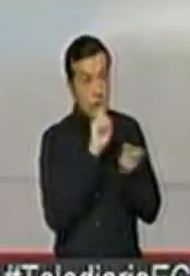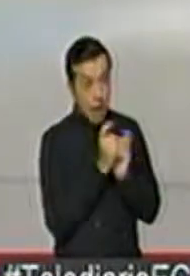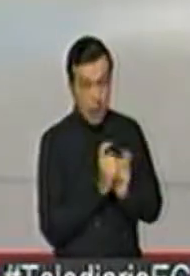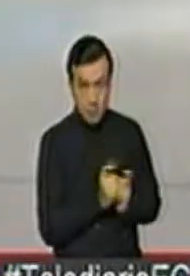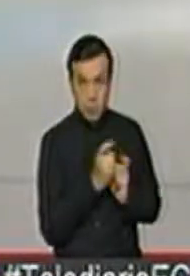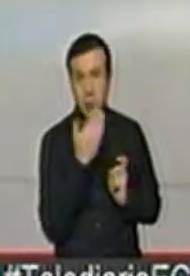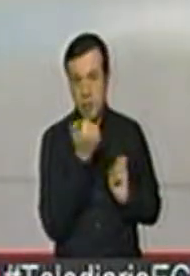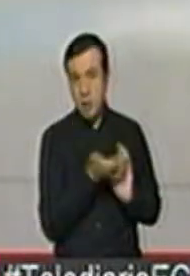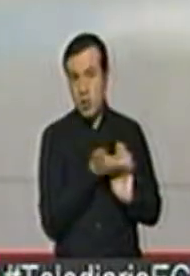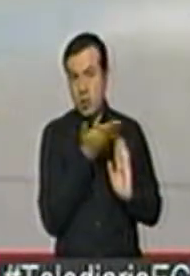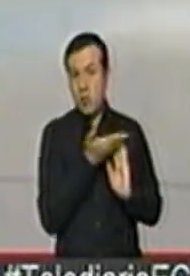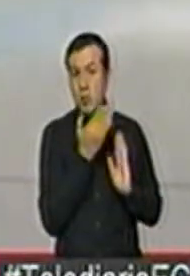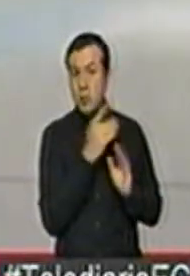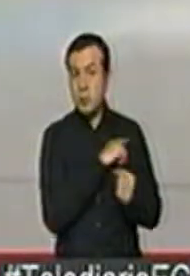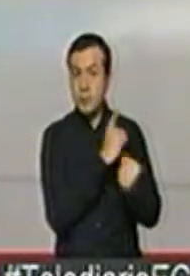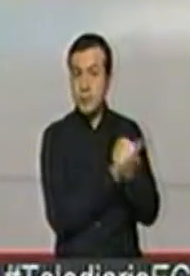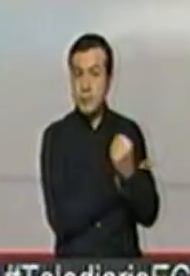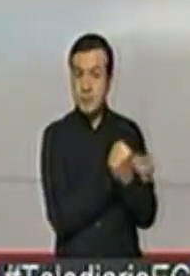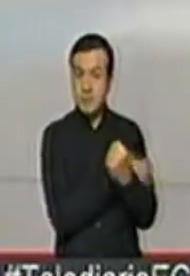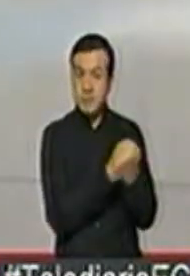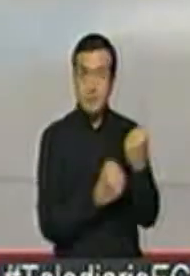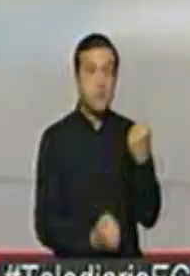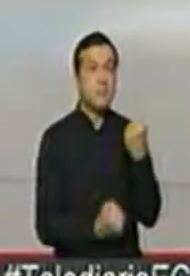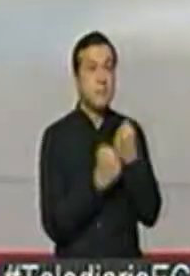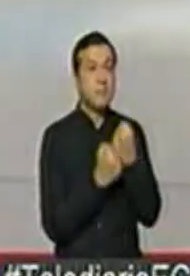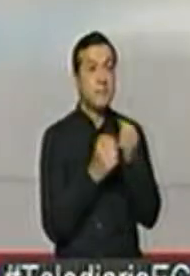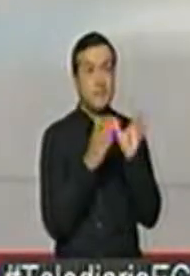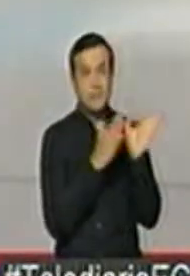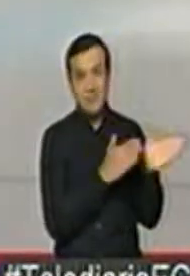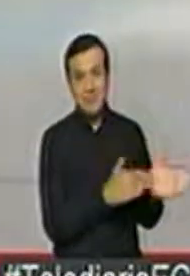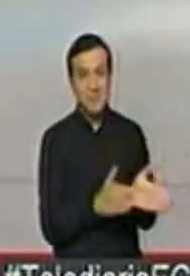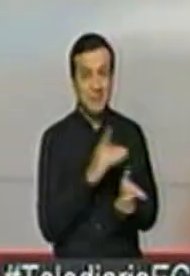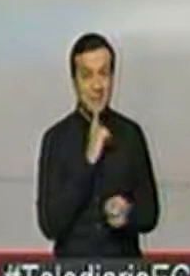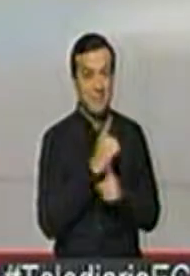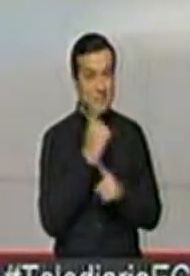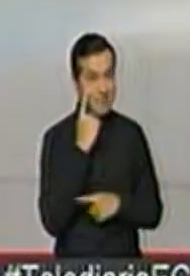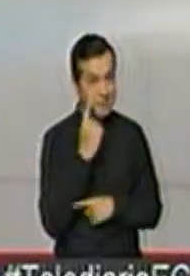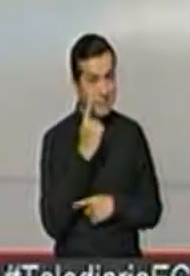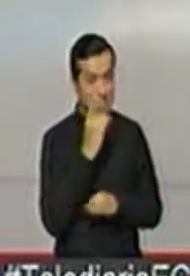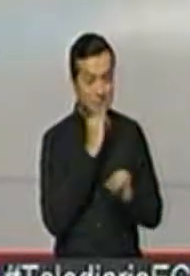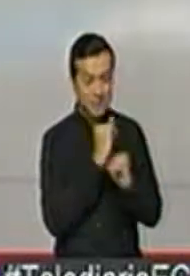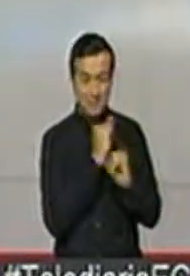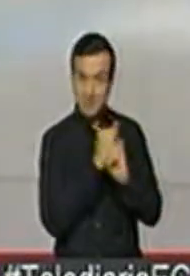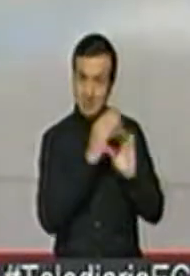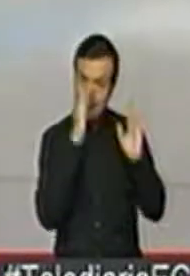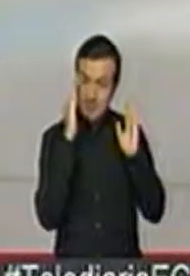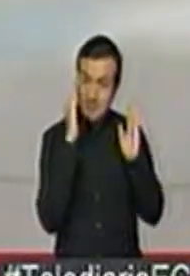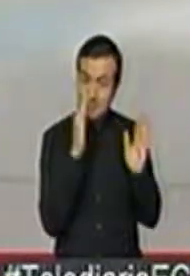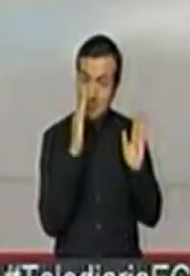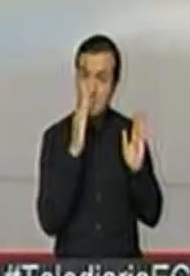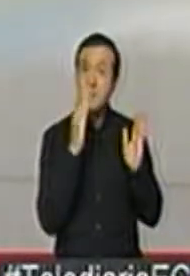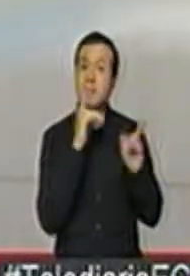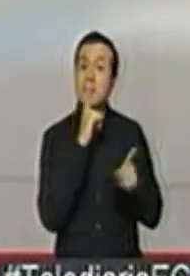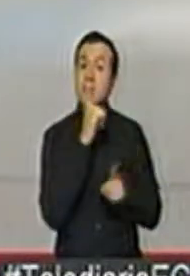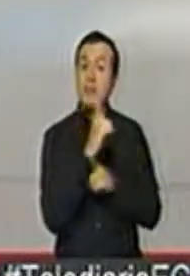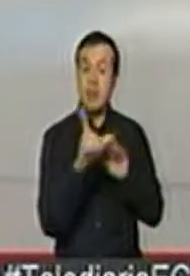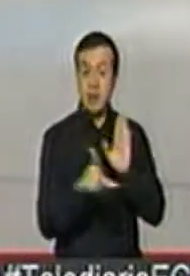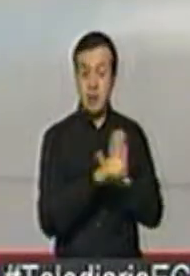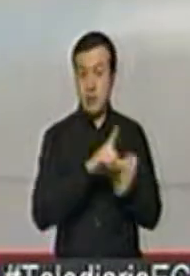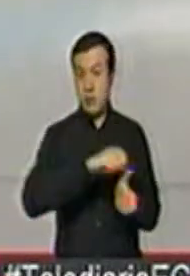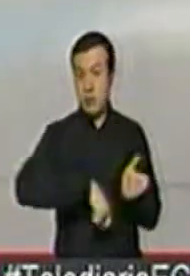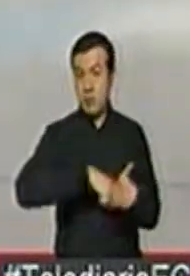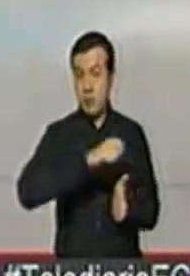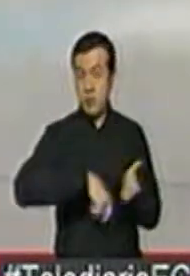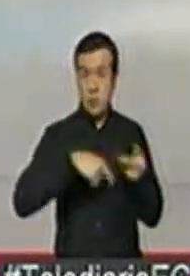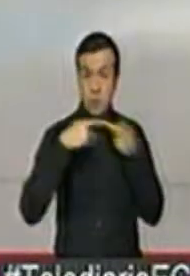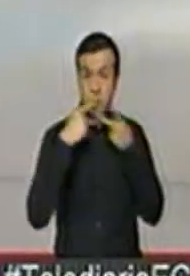que esto se convierta en un incentivo para la parte de profesionalización en la misma institución, pero también estamos incidiendo en la ley de contratación pública